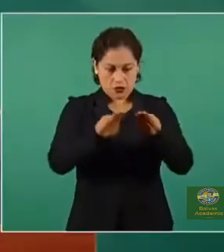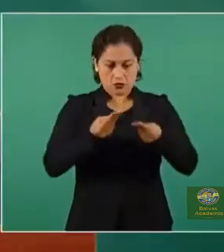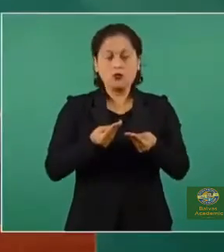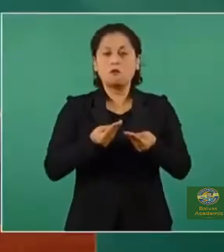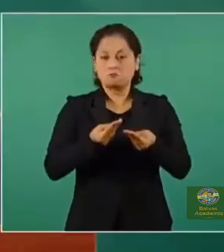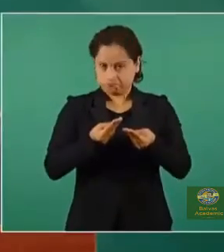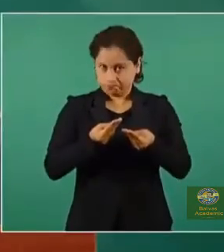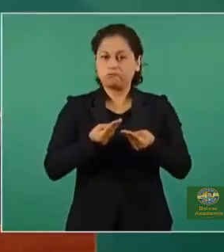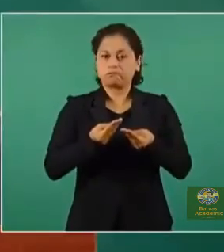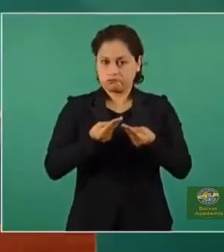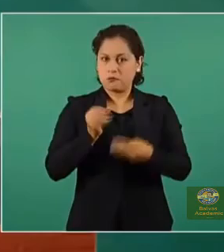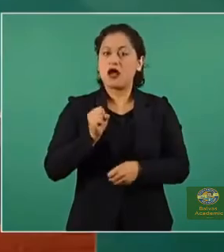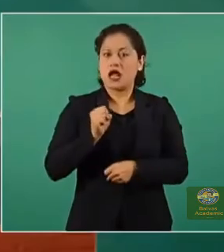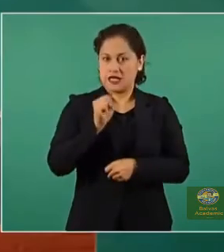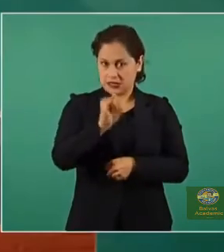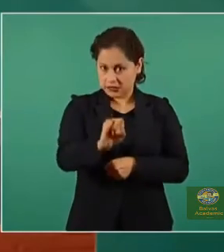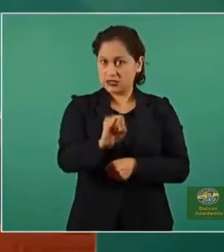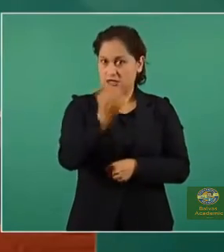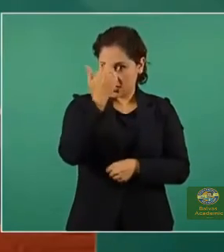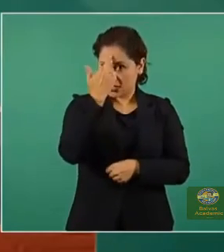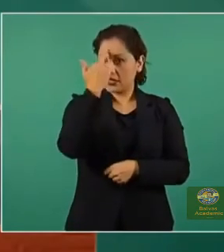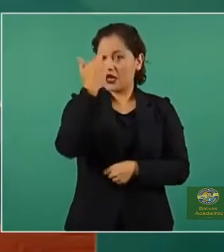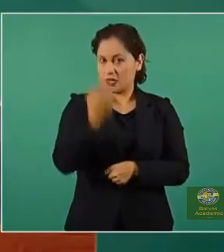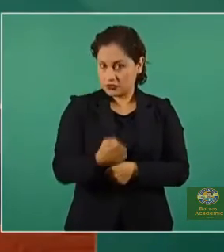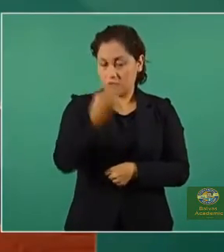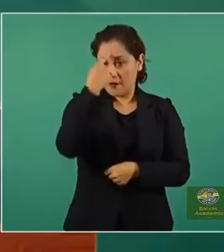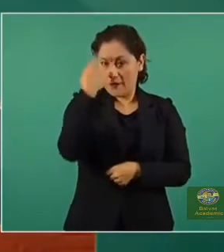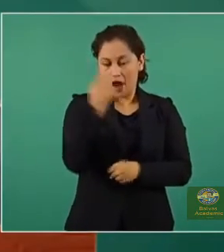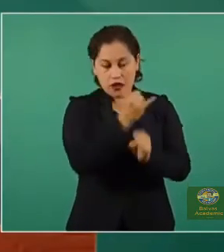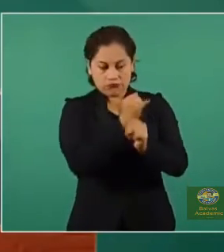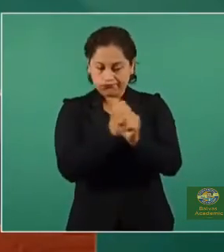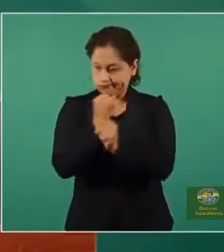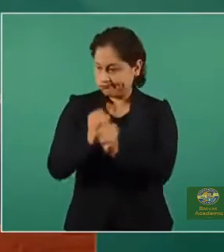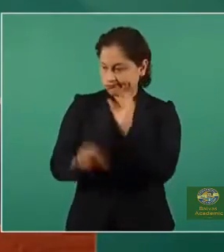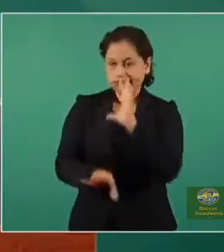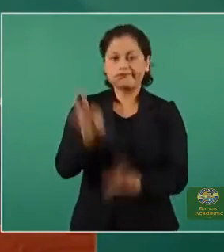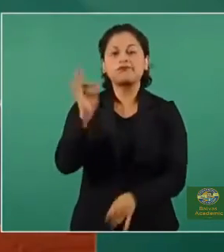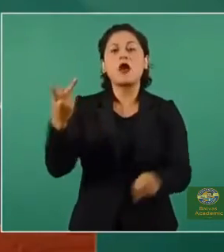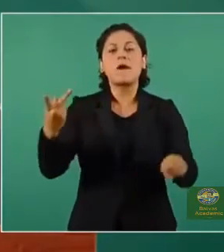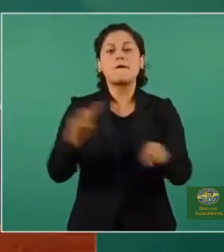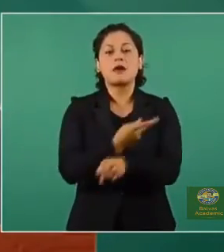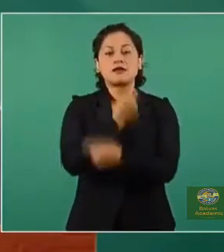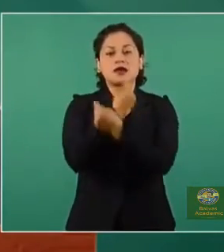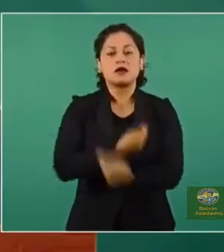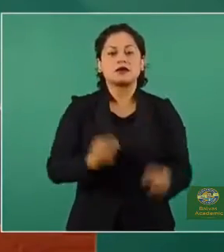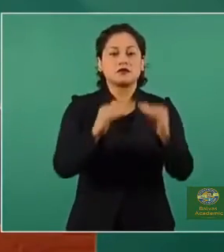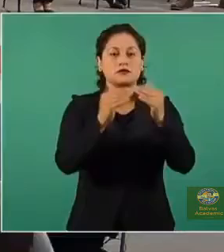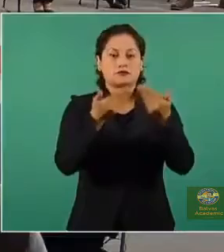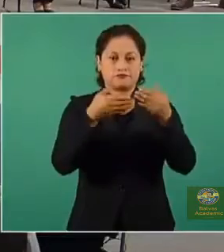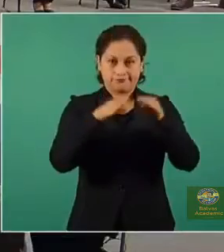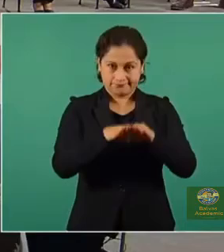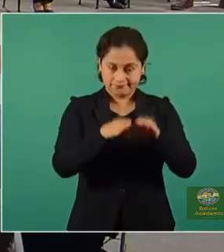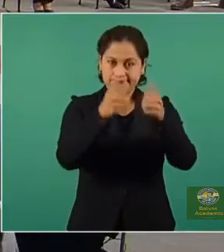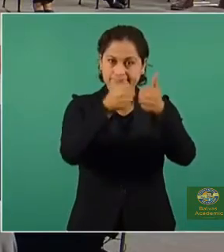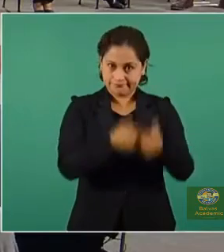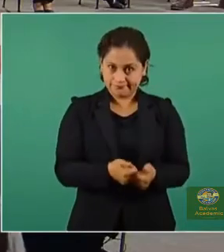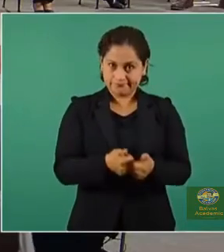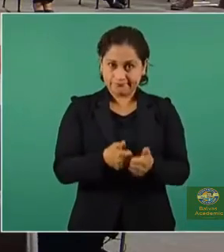consulta sólida, igual que lo fue Infancias Encerradas, en donde básicamente tenemos que la mayoría,